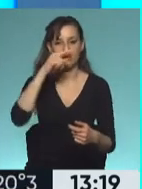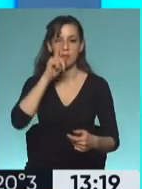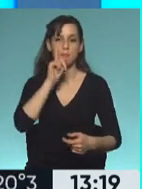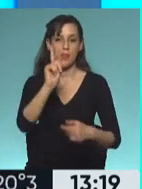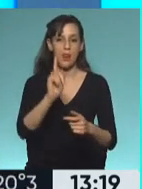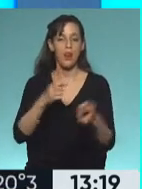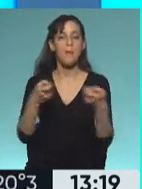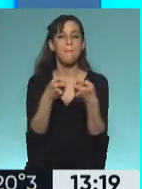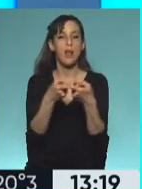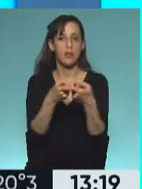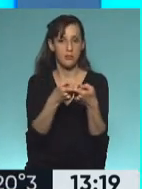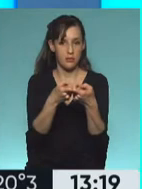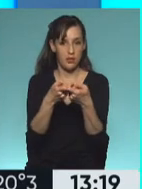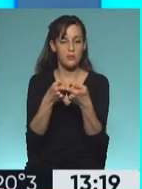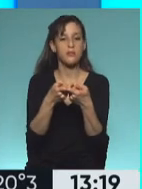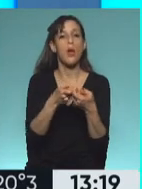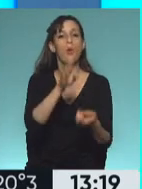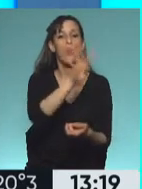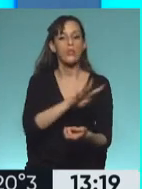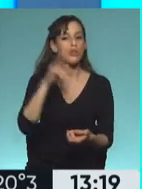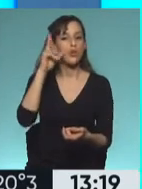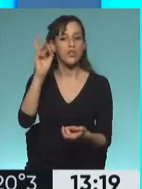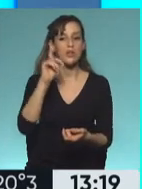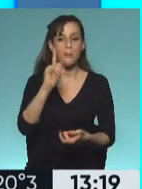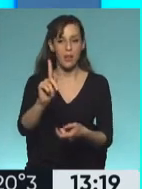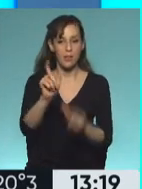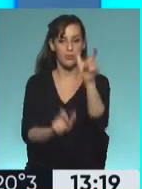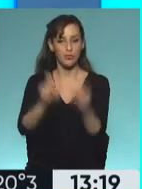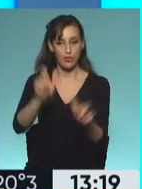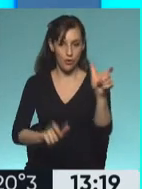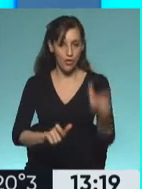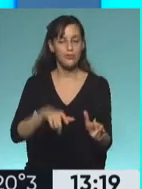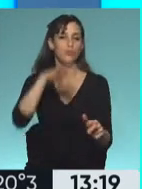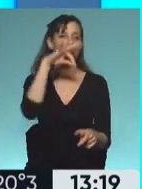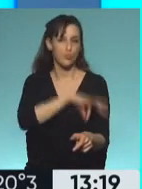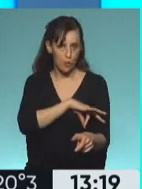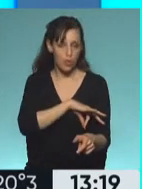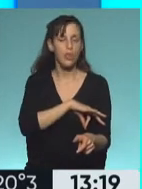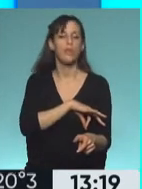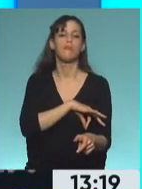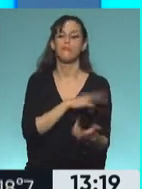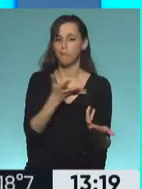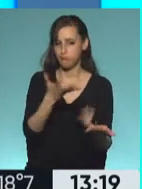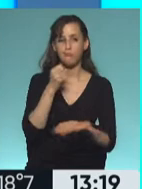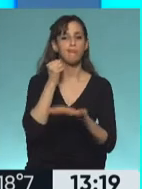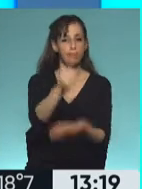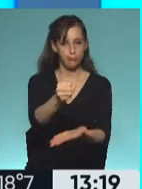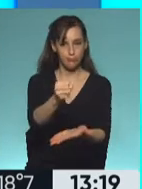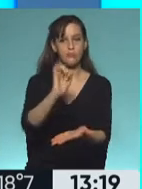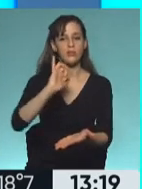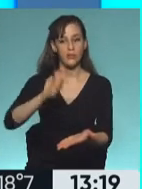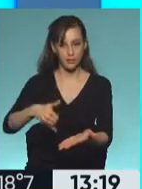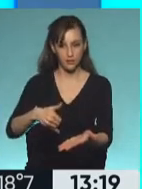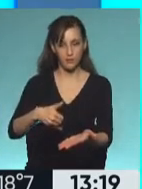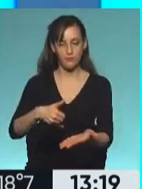este 480 mil asalariados que recibieron el beneficio en algunos de estos meses o más de uno de estos